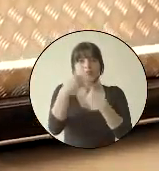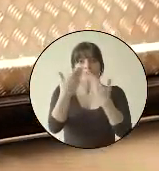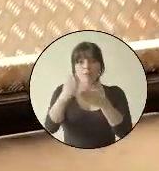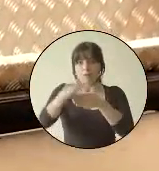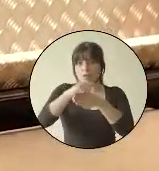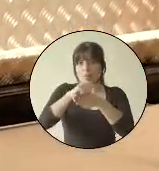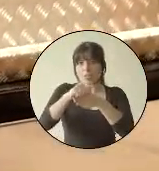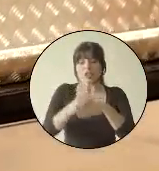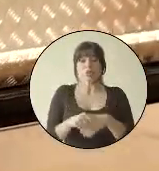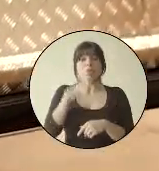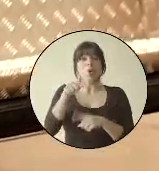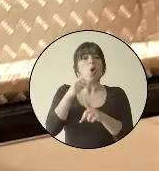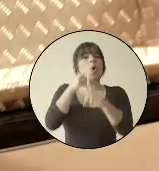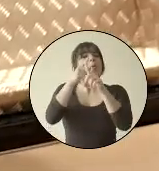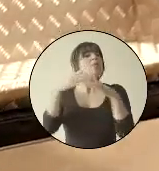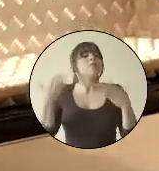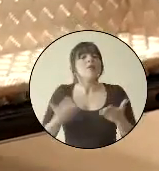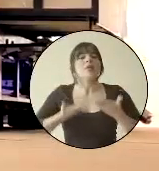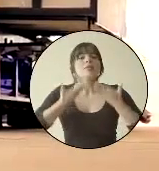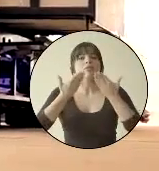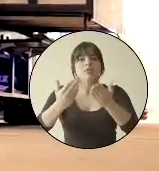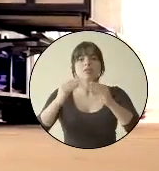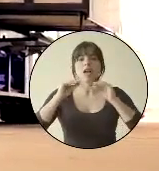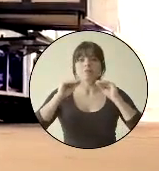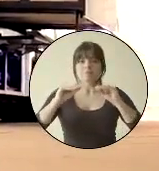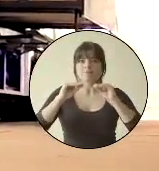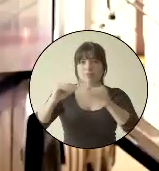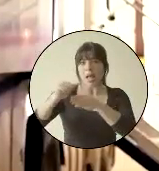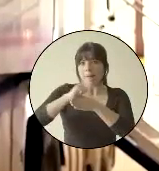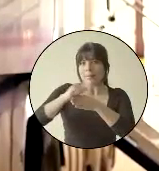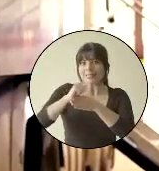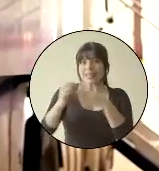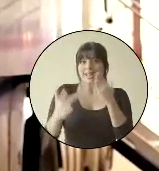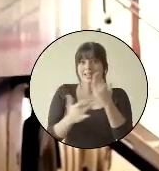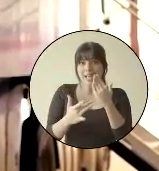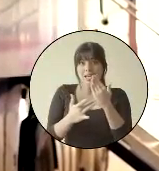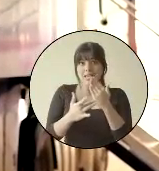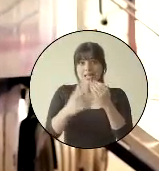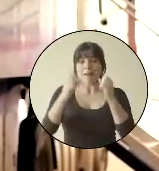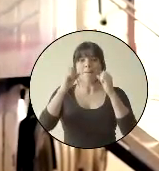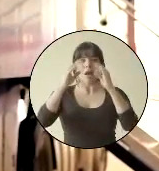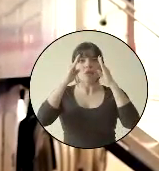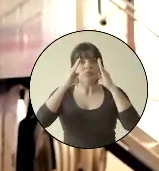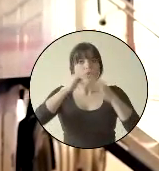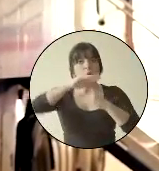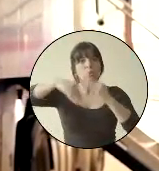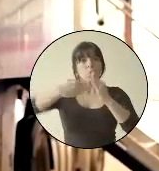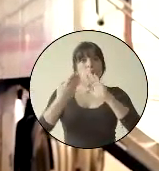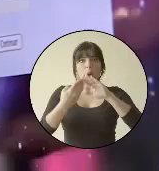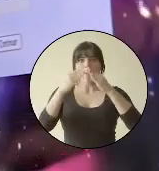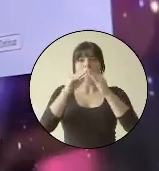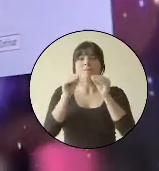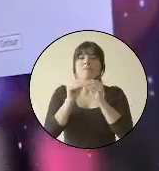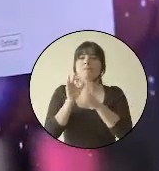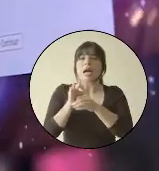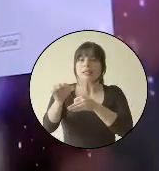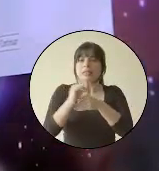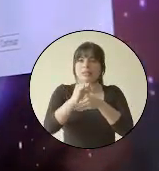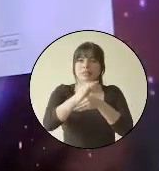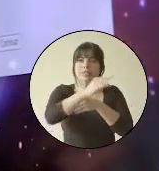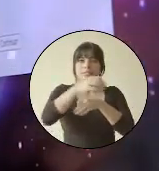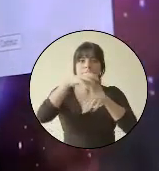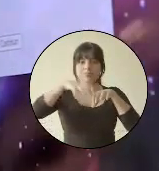formación. Su objetivo es llevar la formación y capacitación técnica al alcance de las poblaciones alejadas